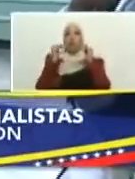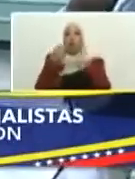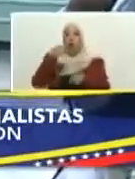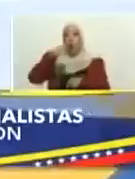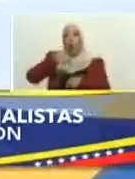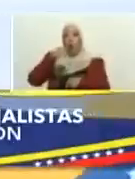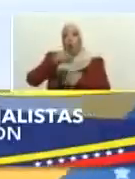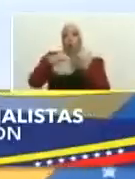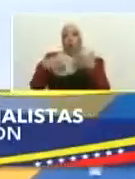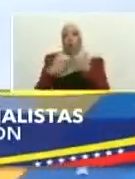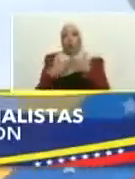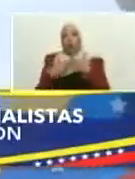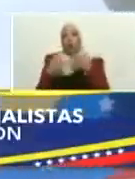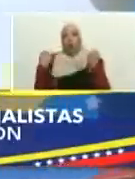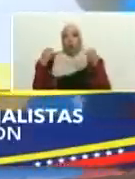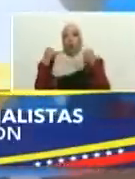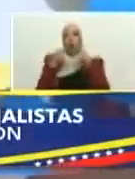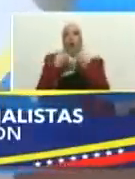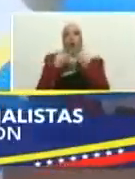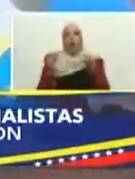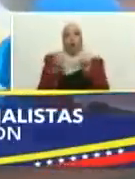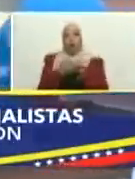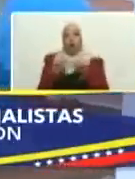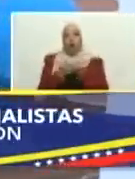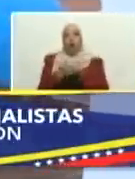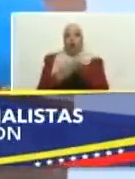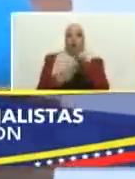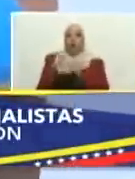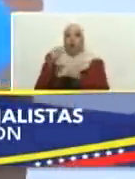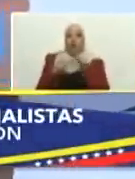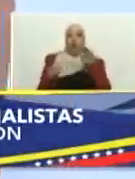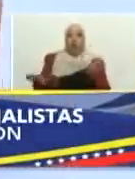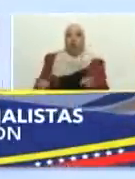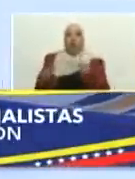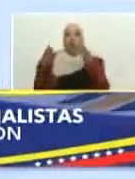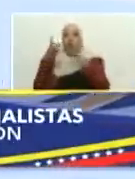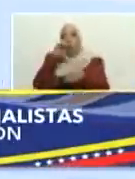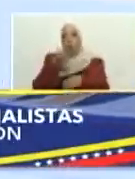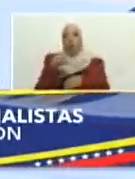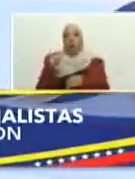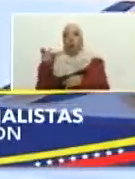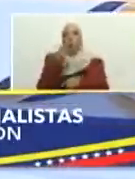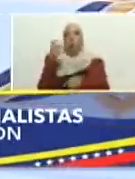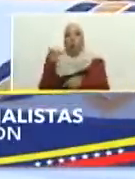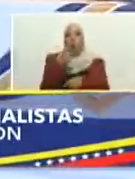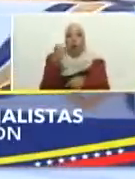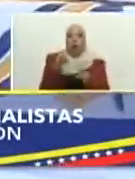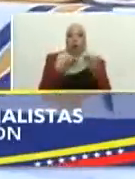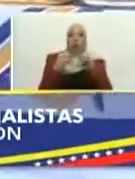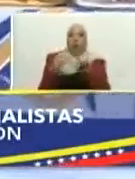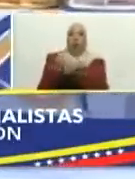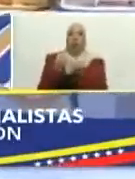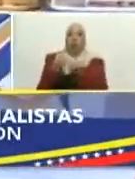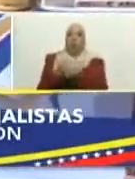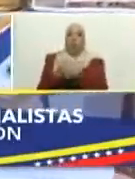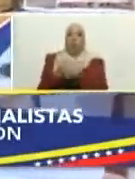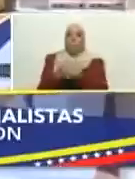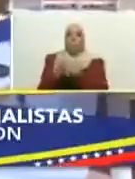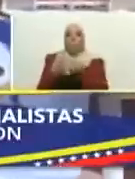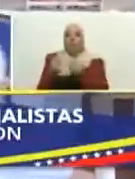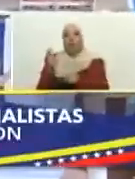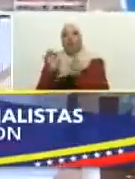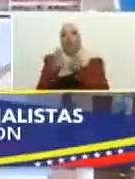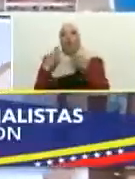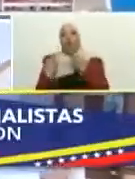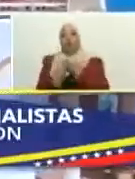con todas las debilidades, como todas infraestructuras, por el paso del tiempo, estamos buscando de hacer arreglos, pero son